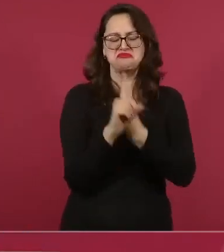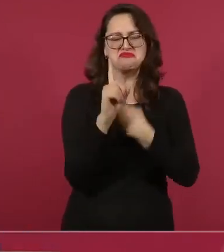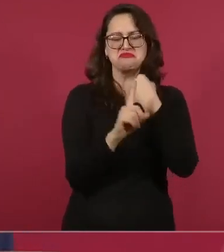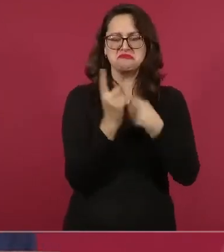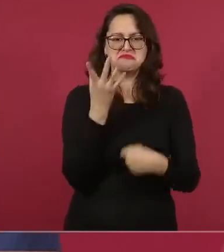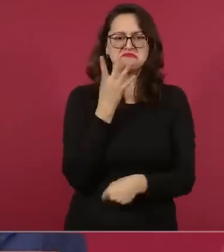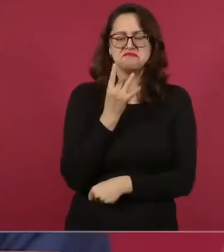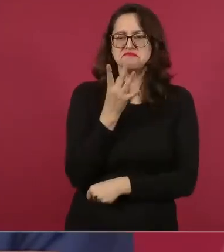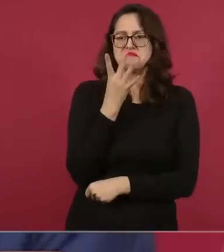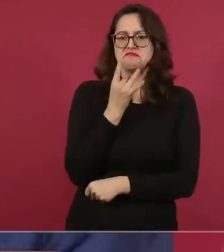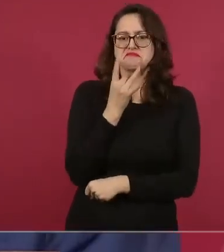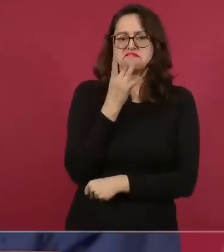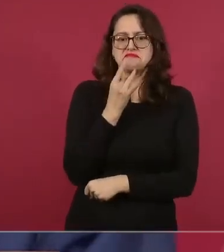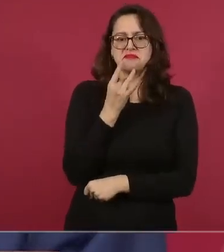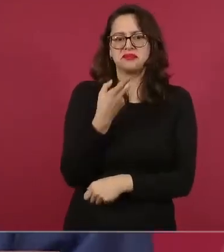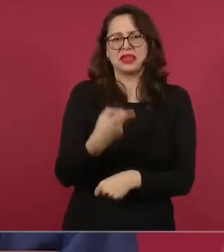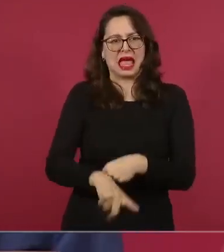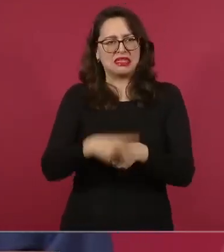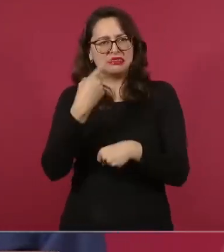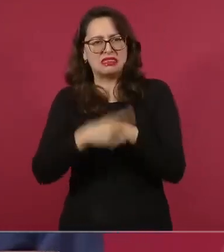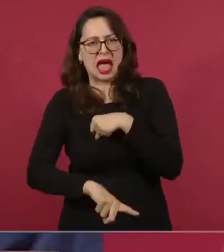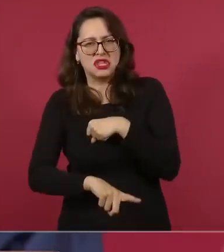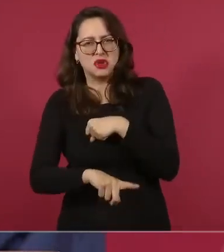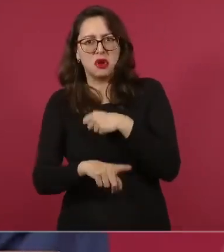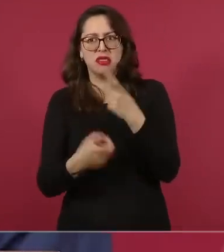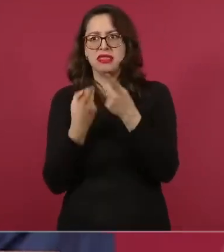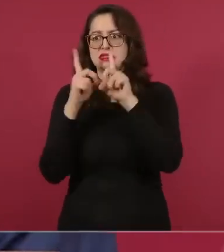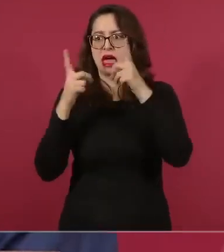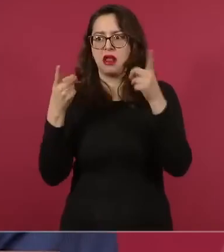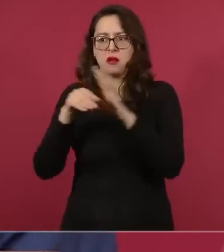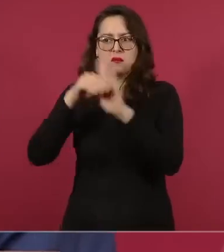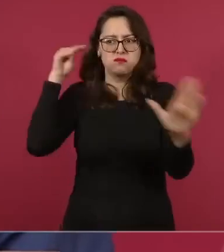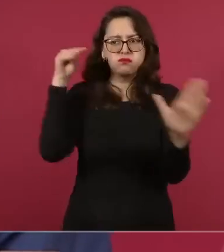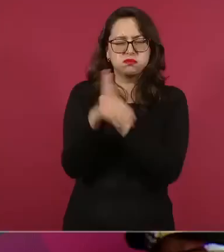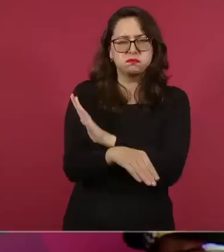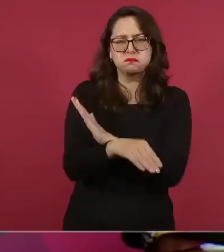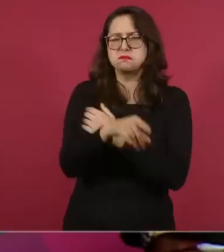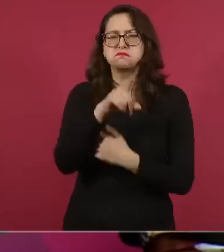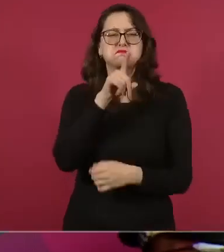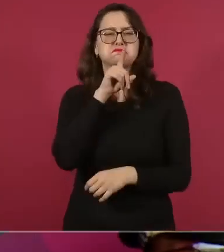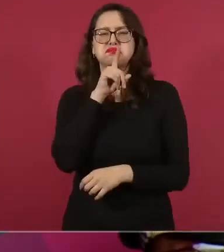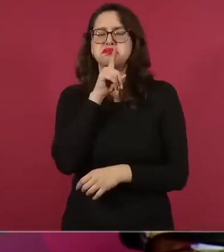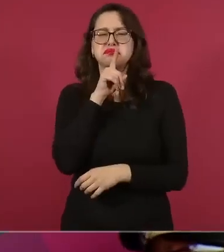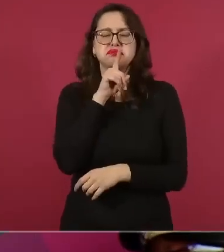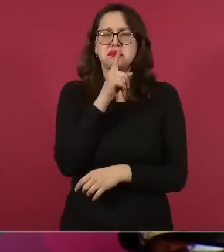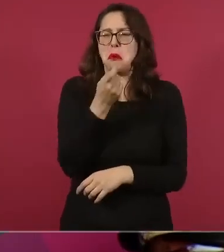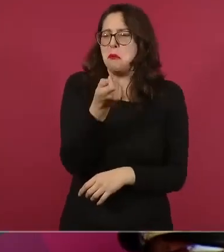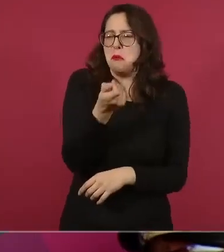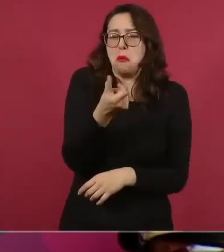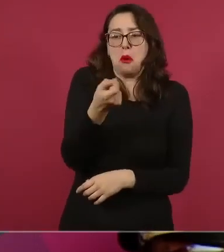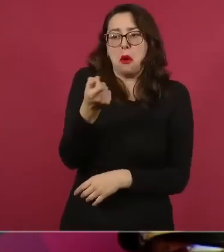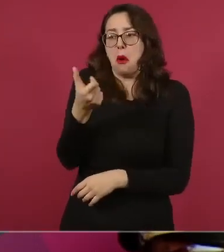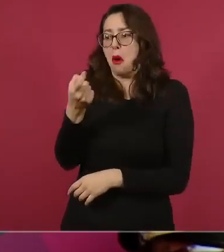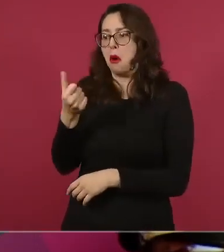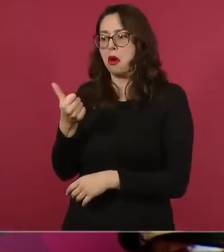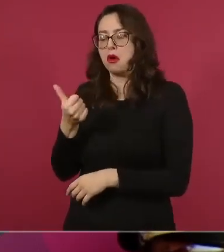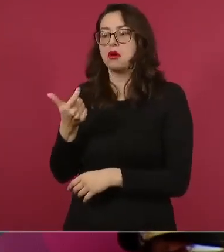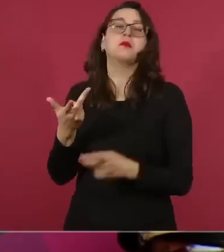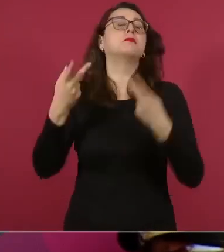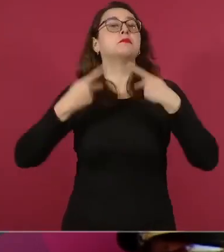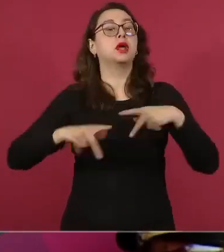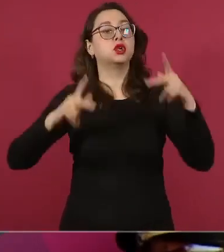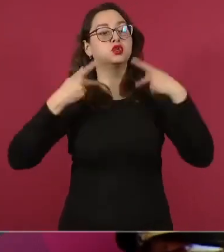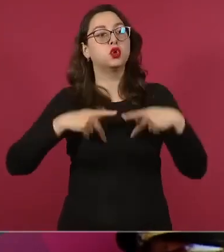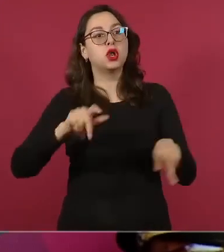actividades productivas fueron mínimos. Se respetaron la vida y los intereses de los